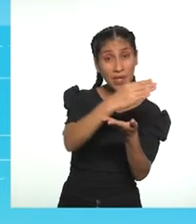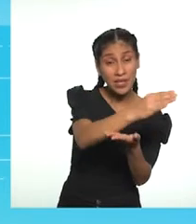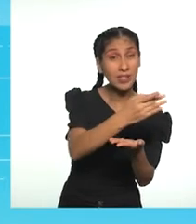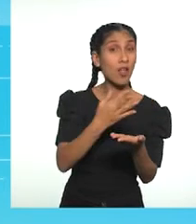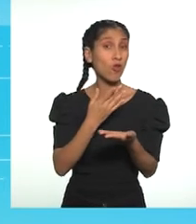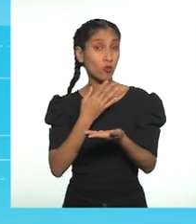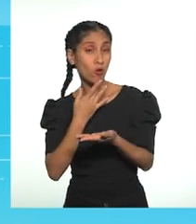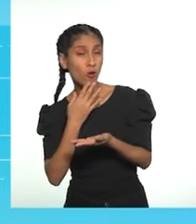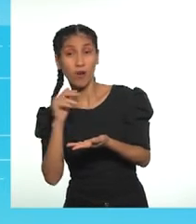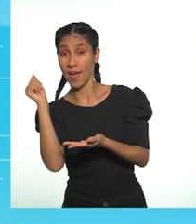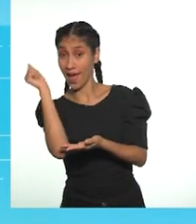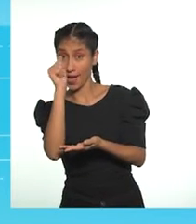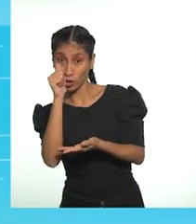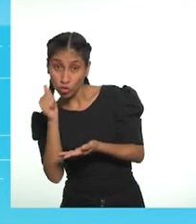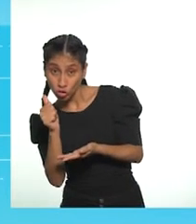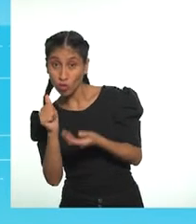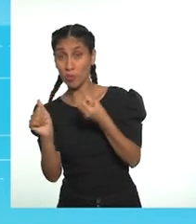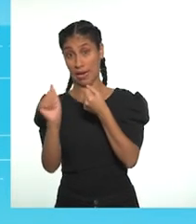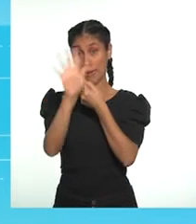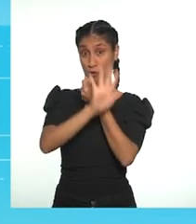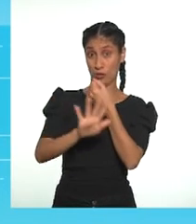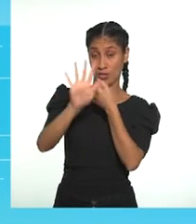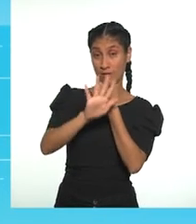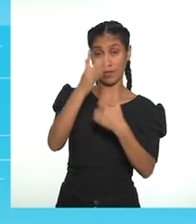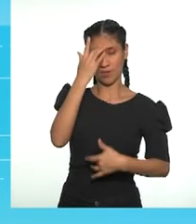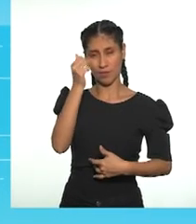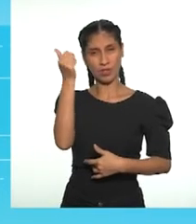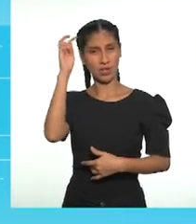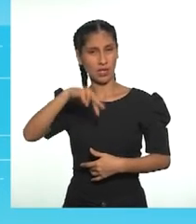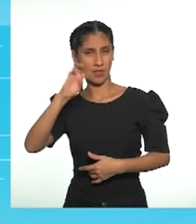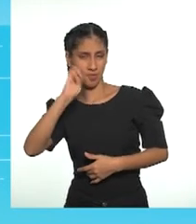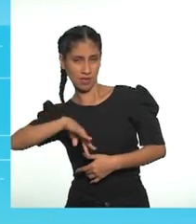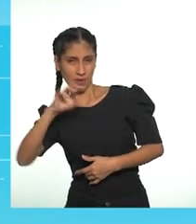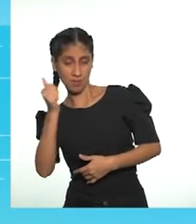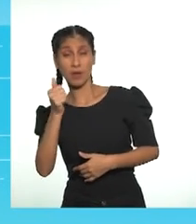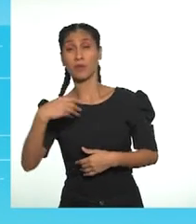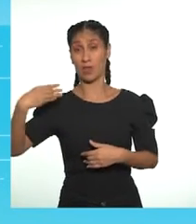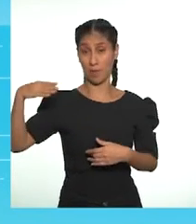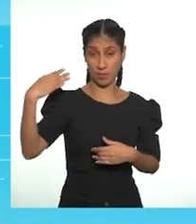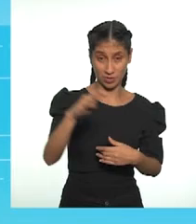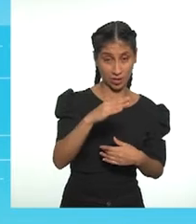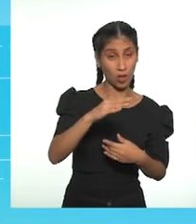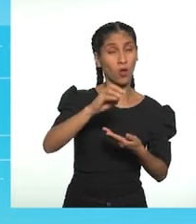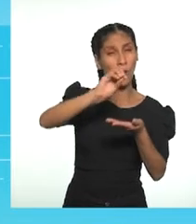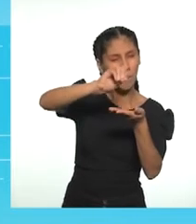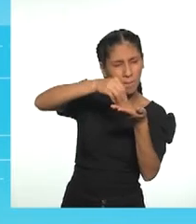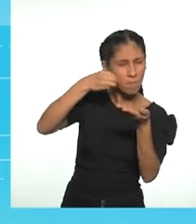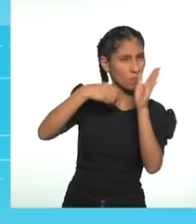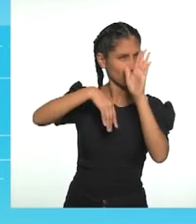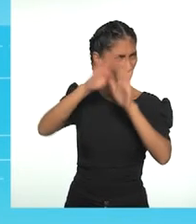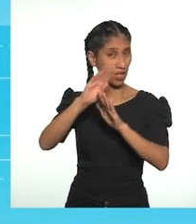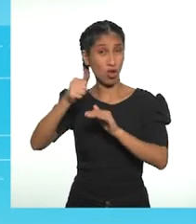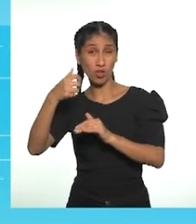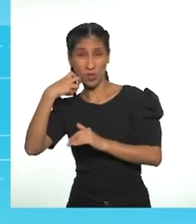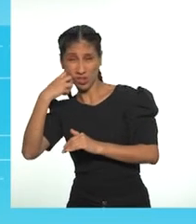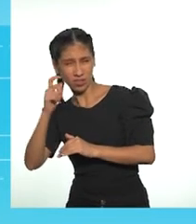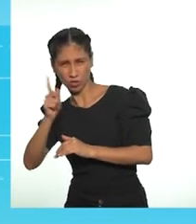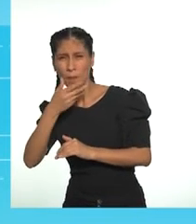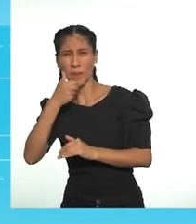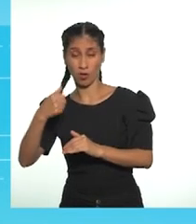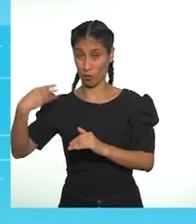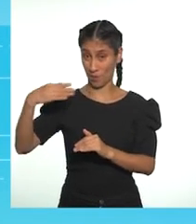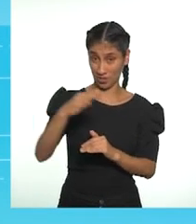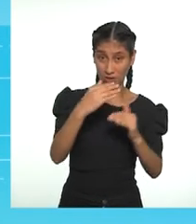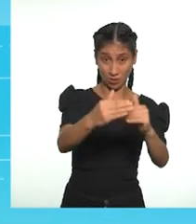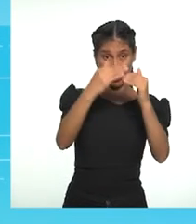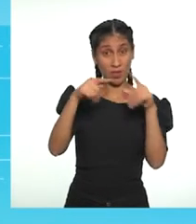azules a fin de prevenir la anemia. 6. Prefiere el pescado más que otras carnes. 7. Verifica que el pescado